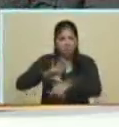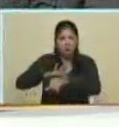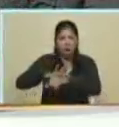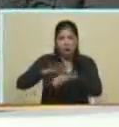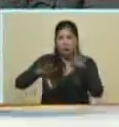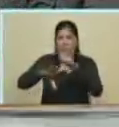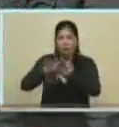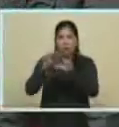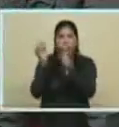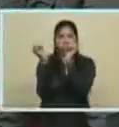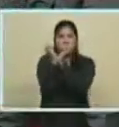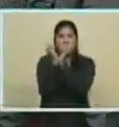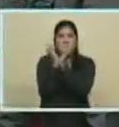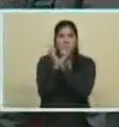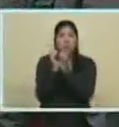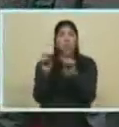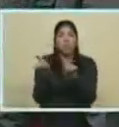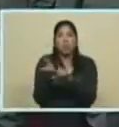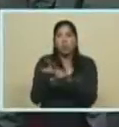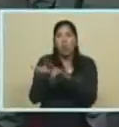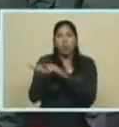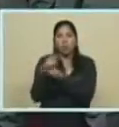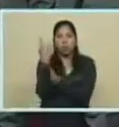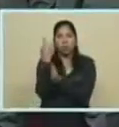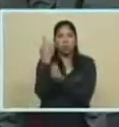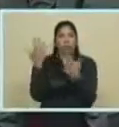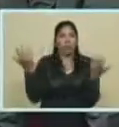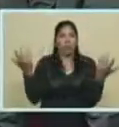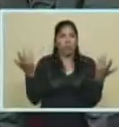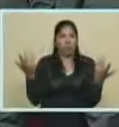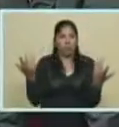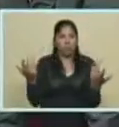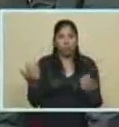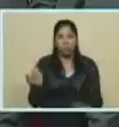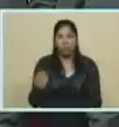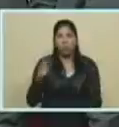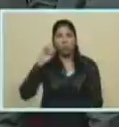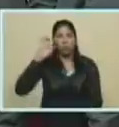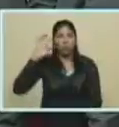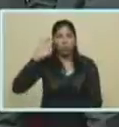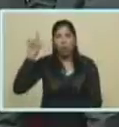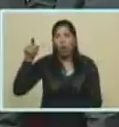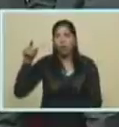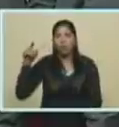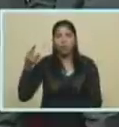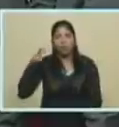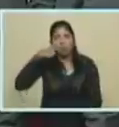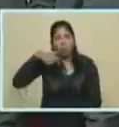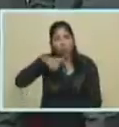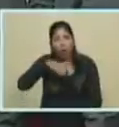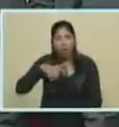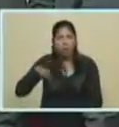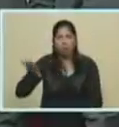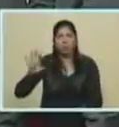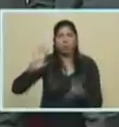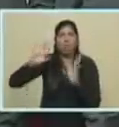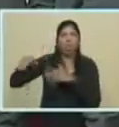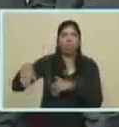ganchos, pero es un traidor a la causa, a la esperanza y al sueño popular.